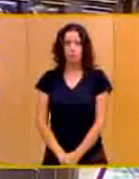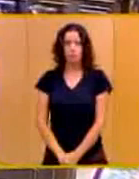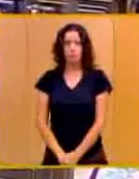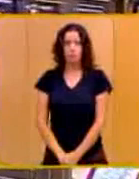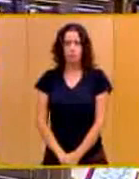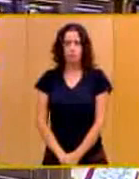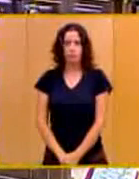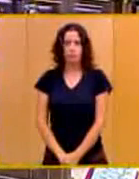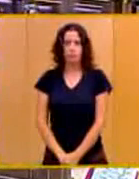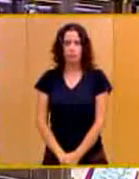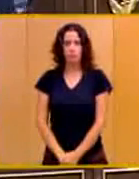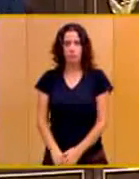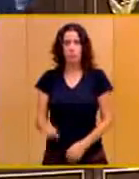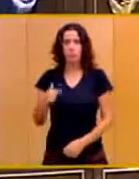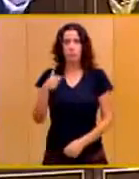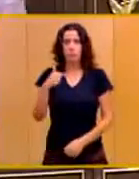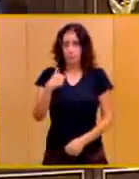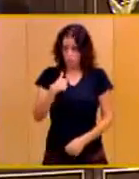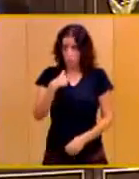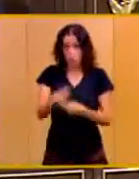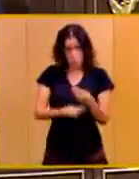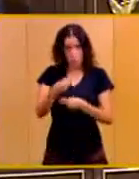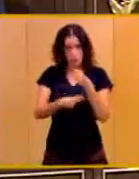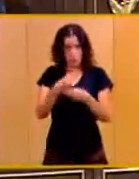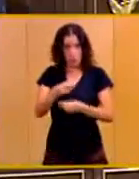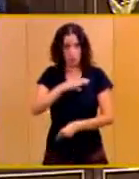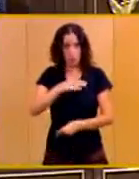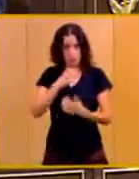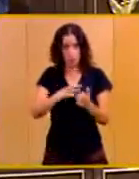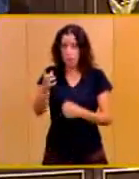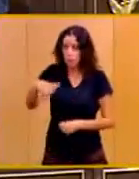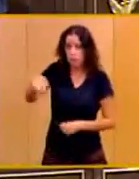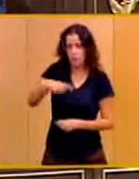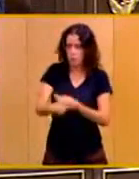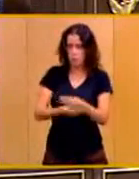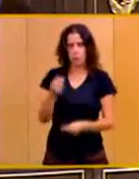Yo lo hice, señorías, ustedes no. Silencio, por favor.